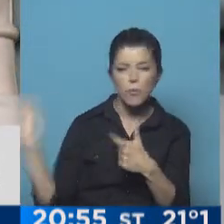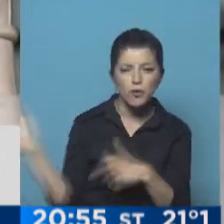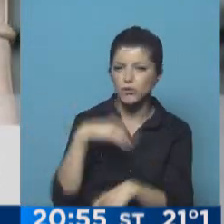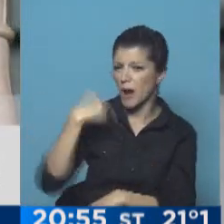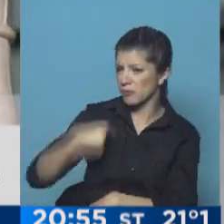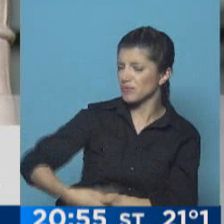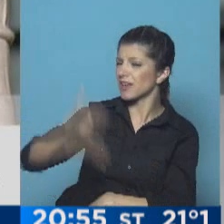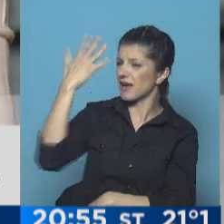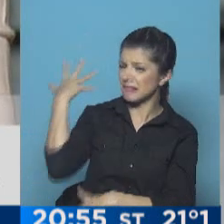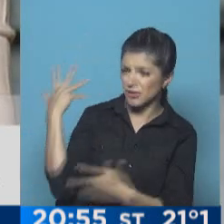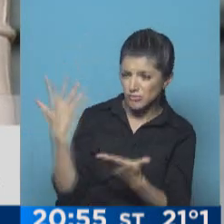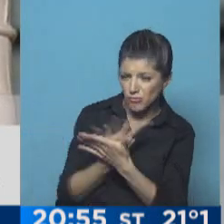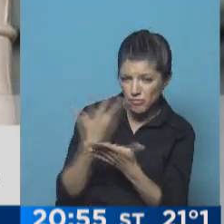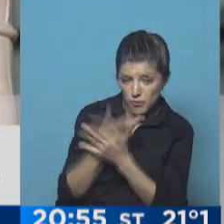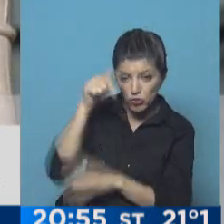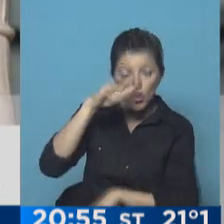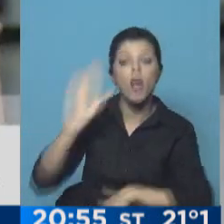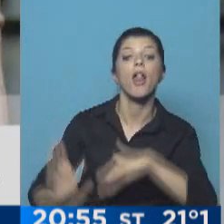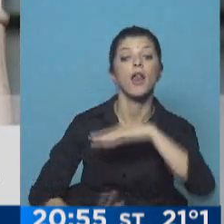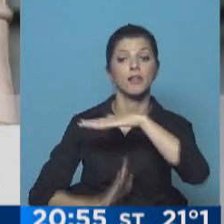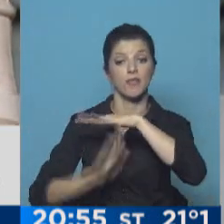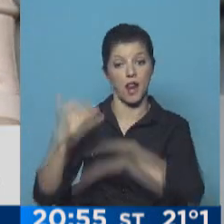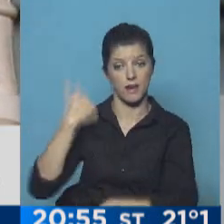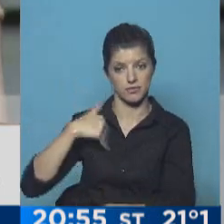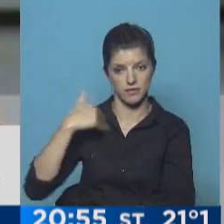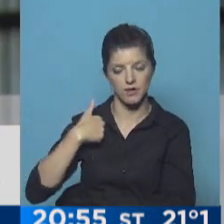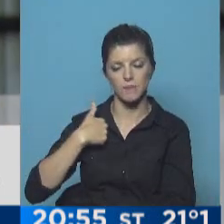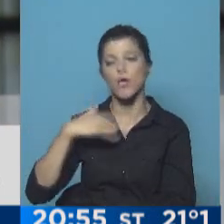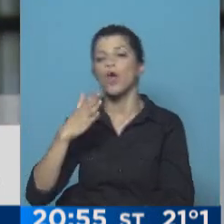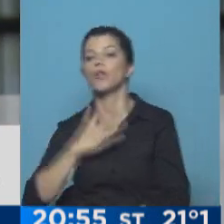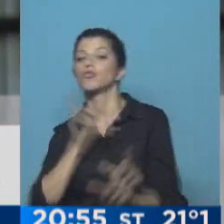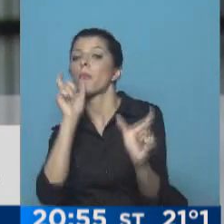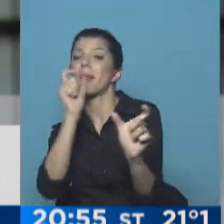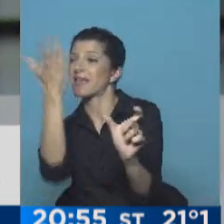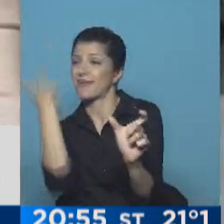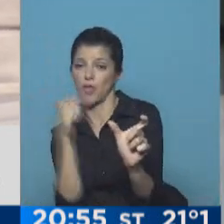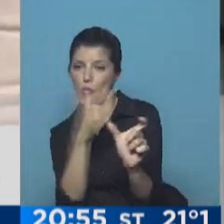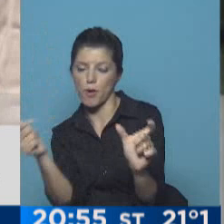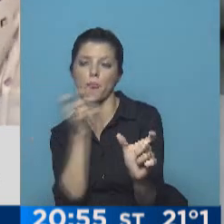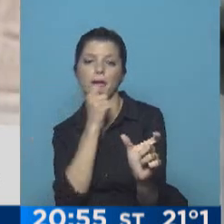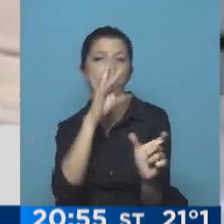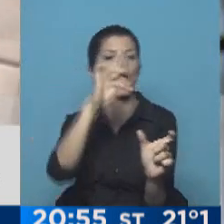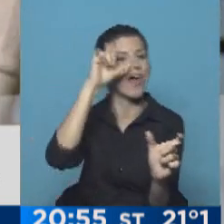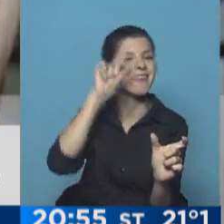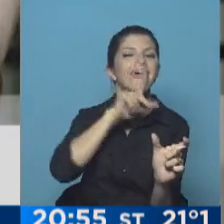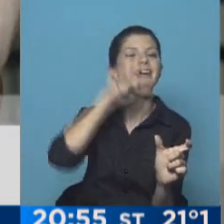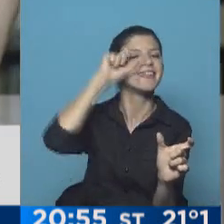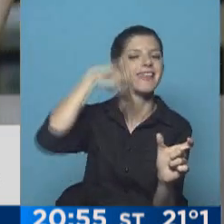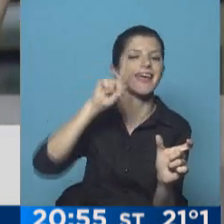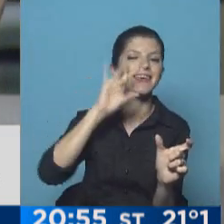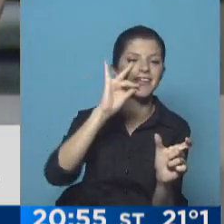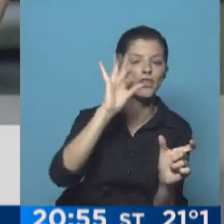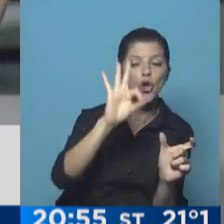tocó vivir hemos incluido palabras que no existían la detenido desaparecido incluye a